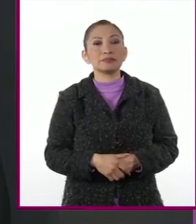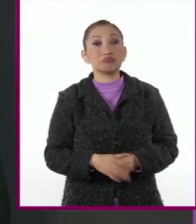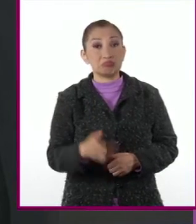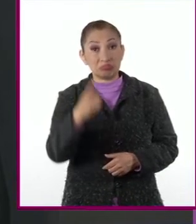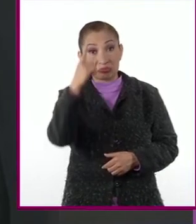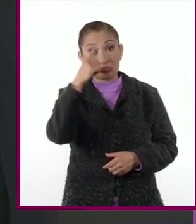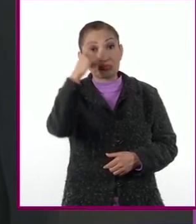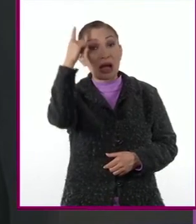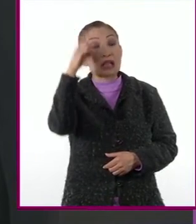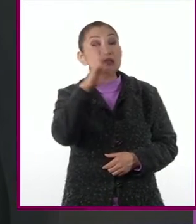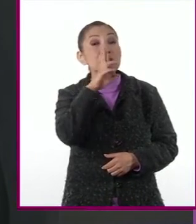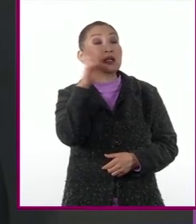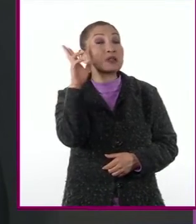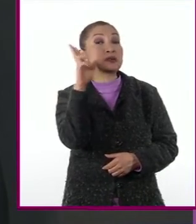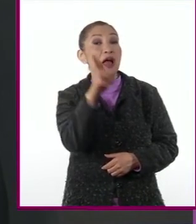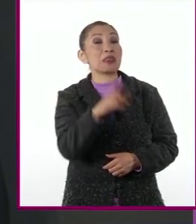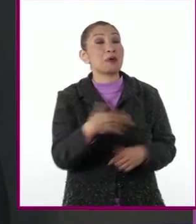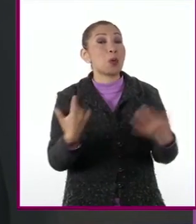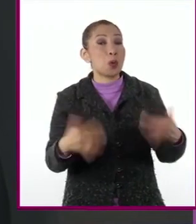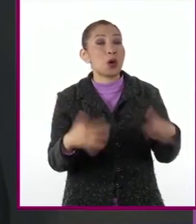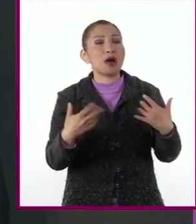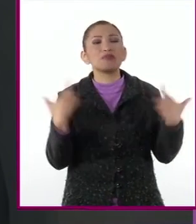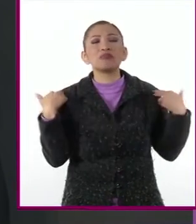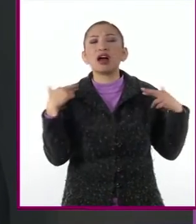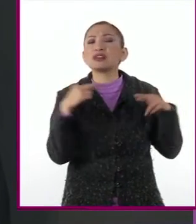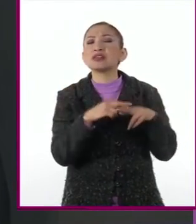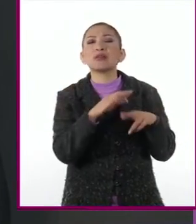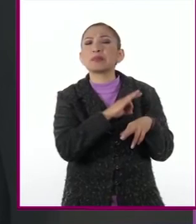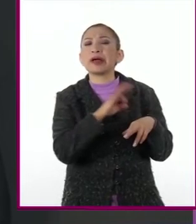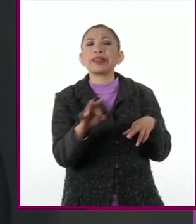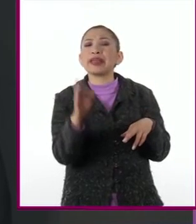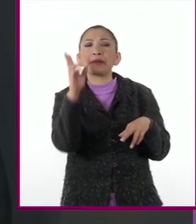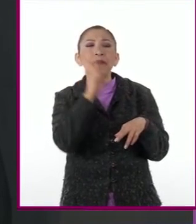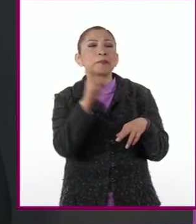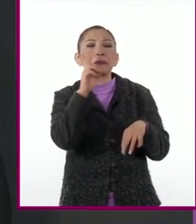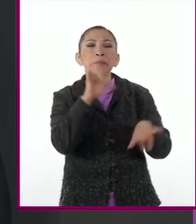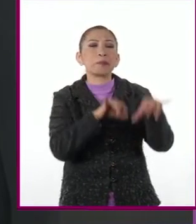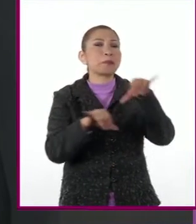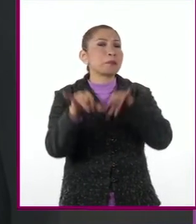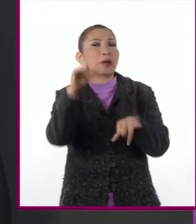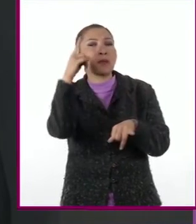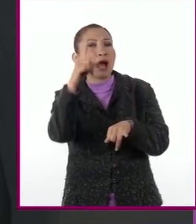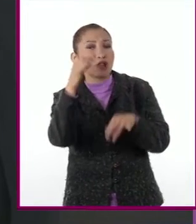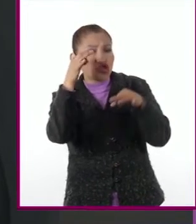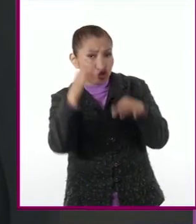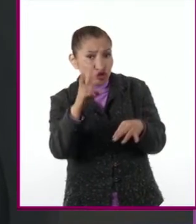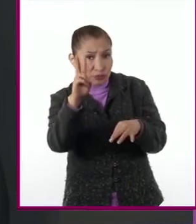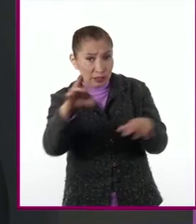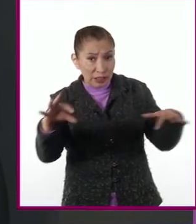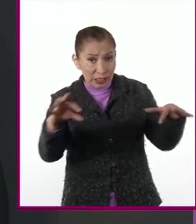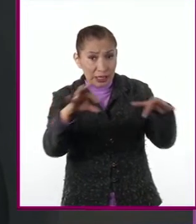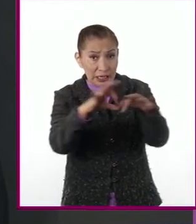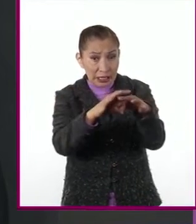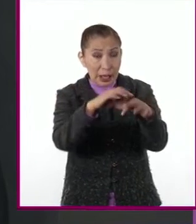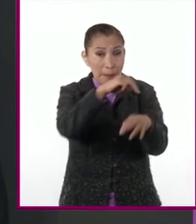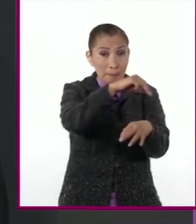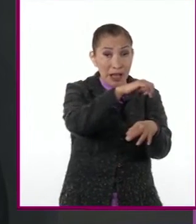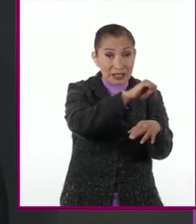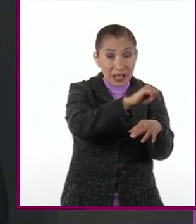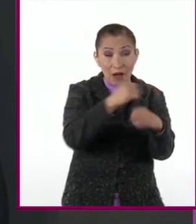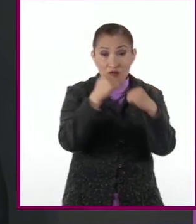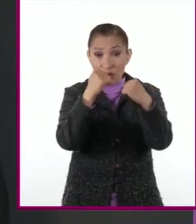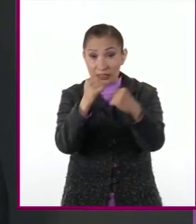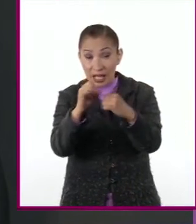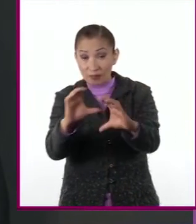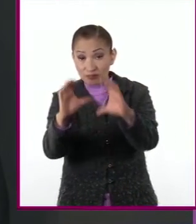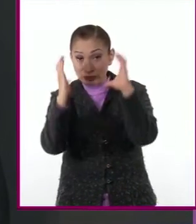fácil es obtener el resultado! Maestro, ¿se pueden hacer experimentos para comprobar la relación entre masa,